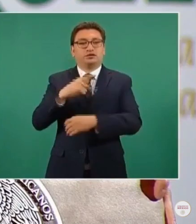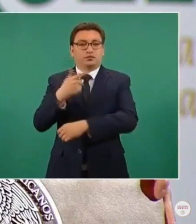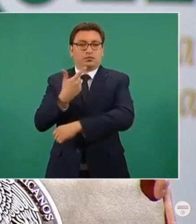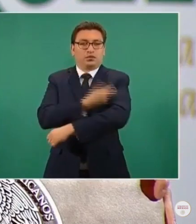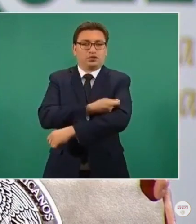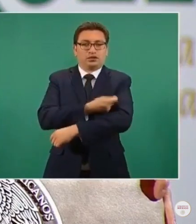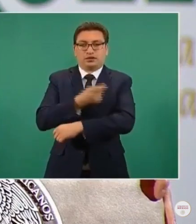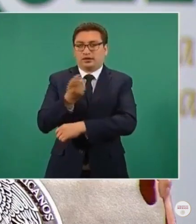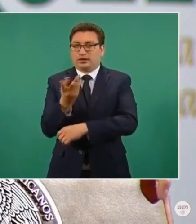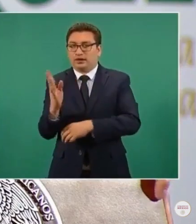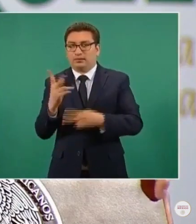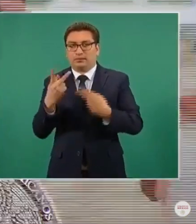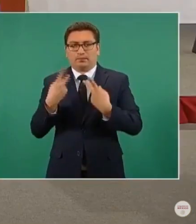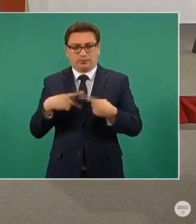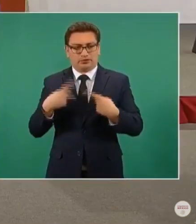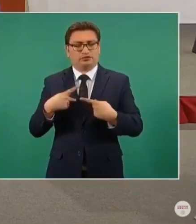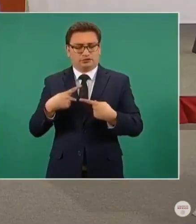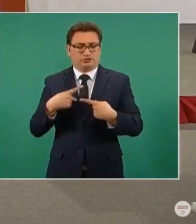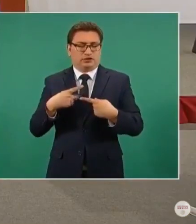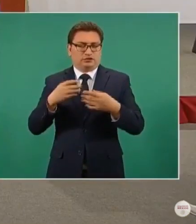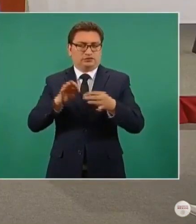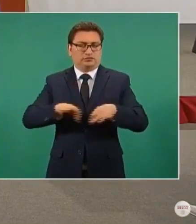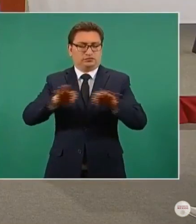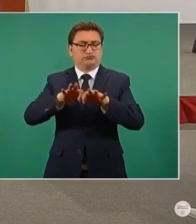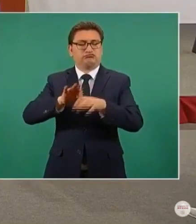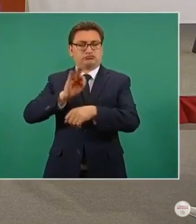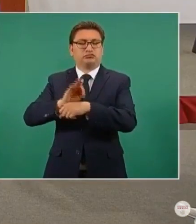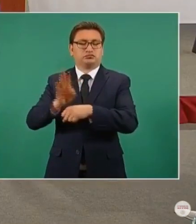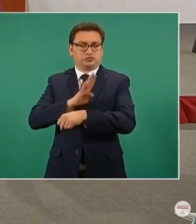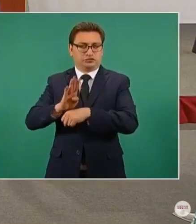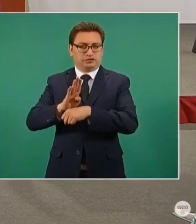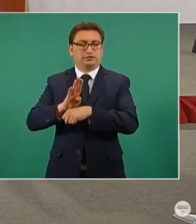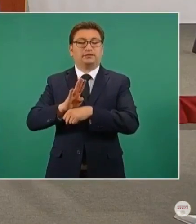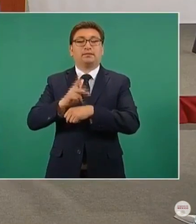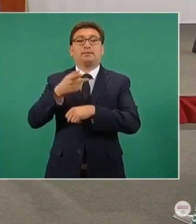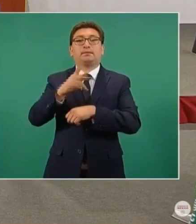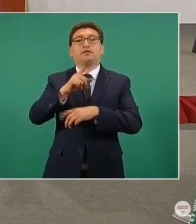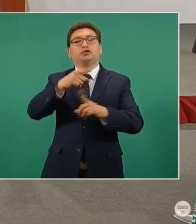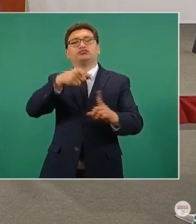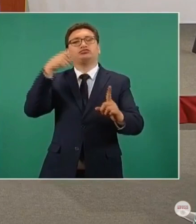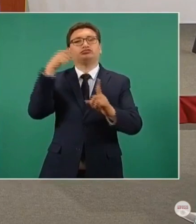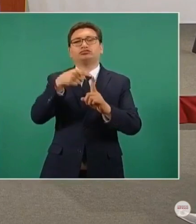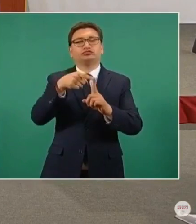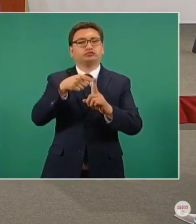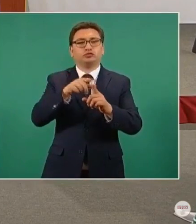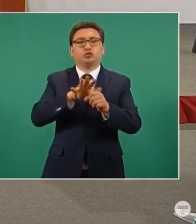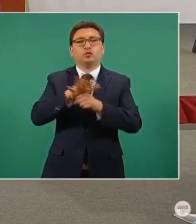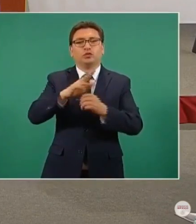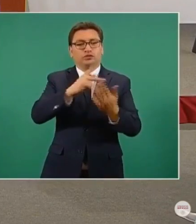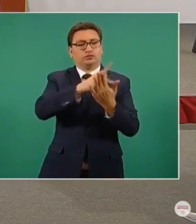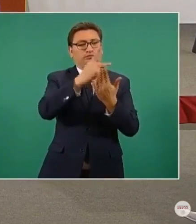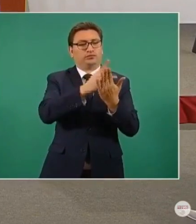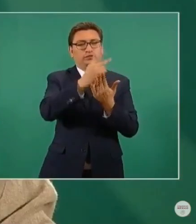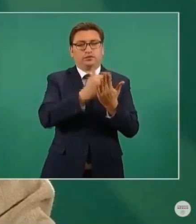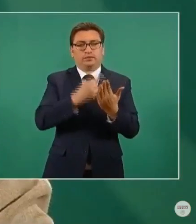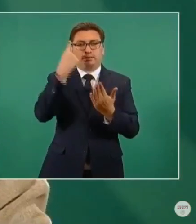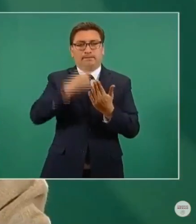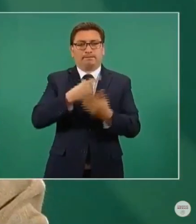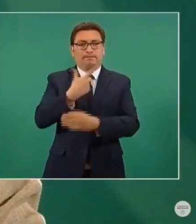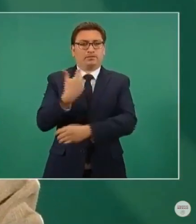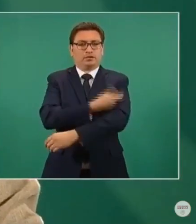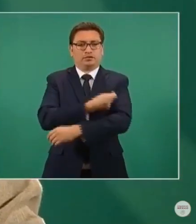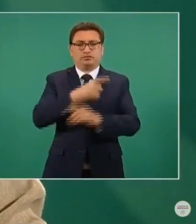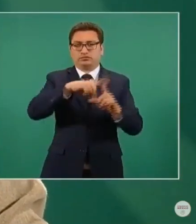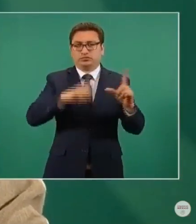a personas, lo cual es desde luego muy benéfico. El objetivo en el plan de vacunación en México y